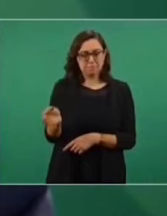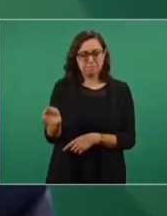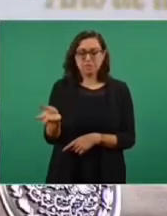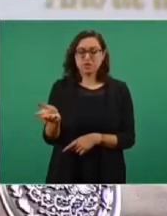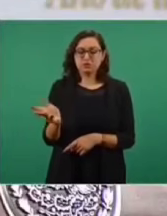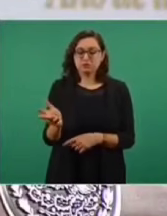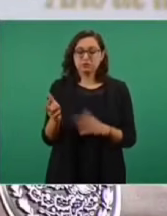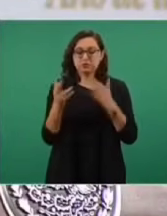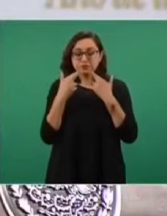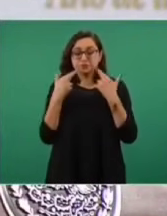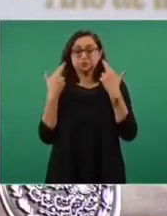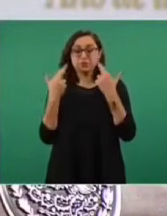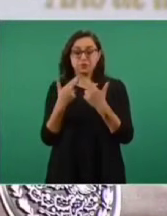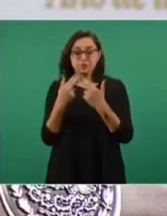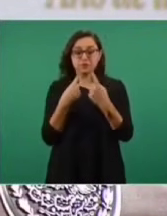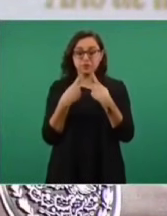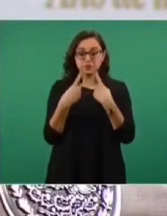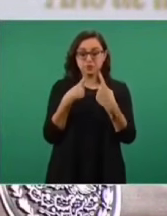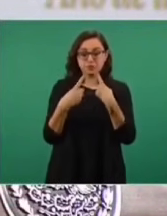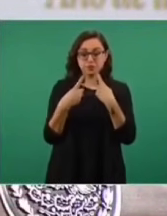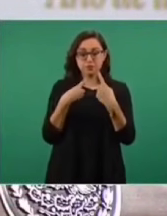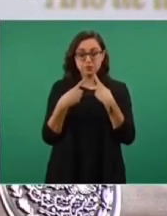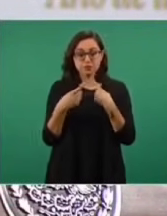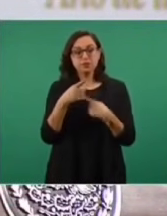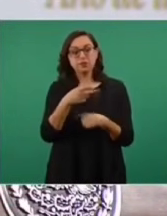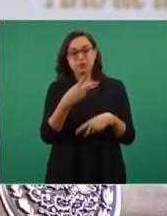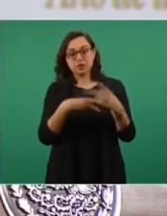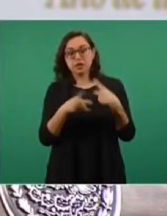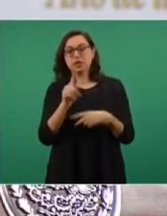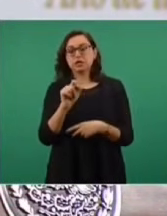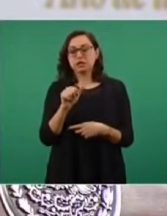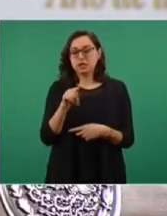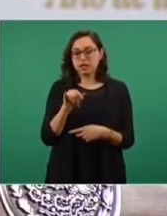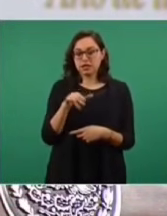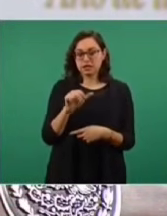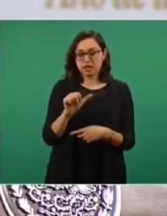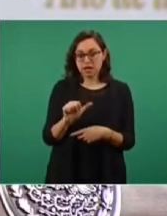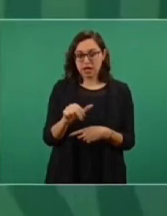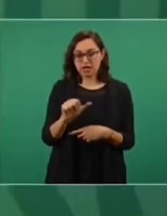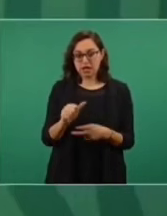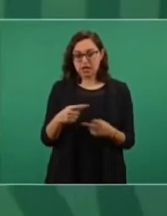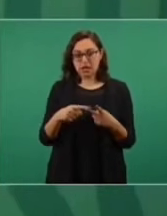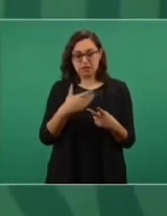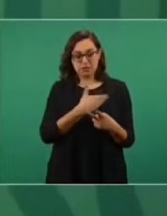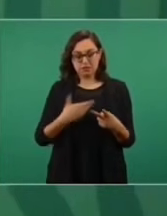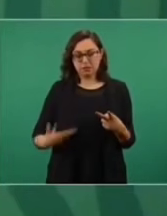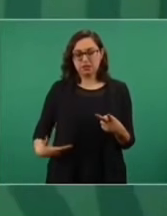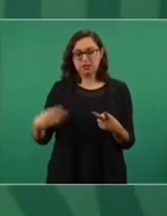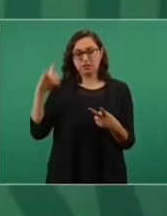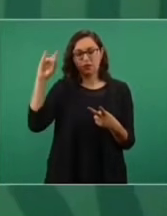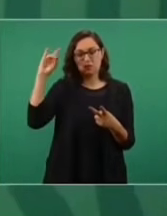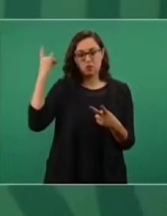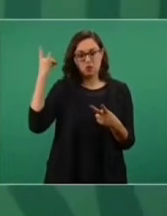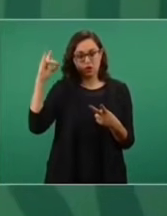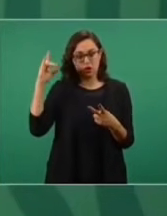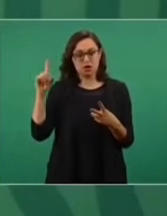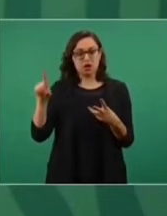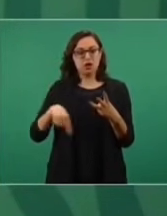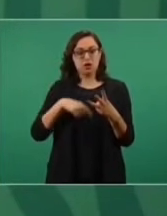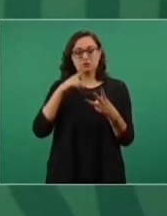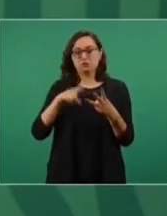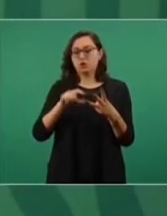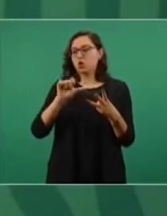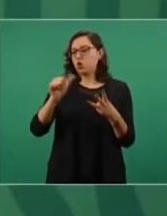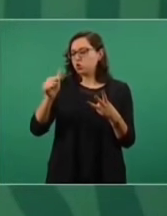Tuvimos esa reunión, estuvo Tatiana, estuvo desde luego el presidente de Bolivia, otros